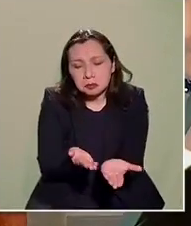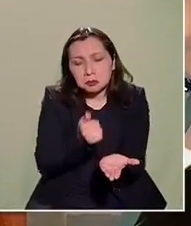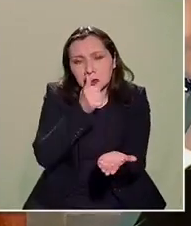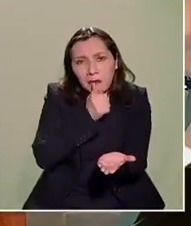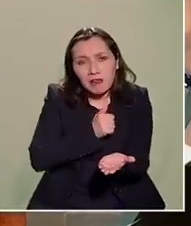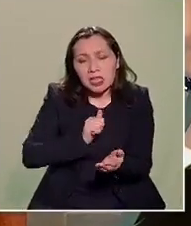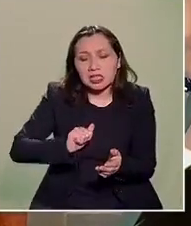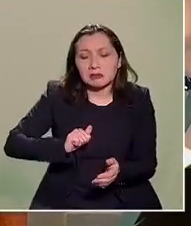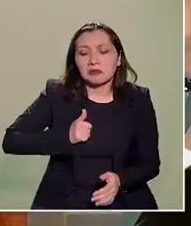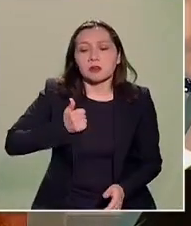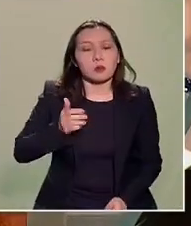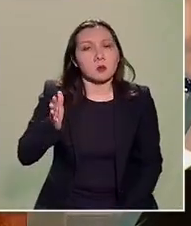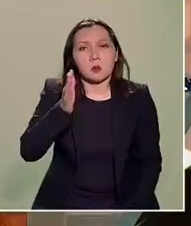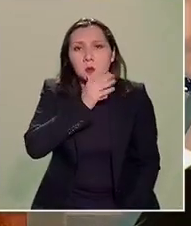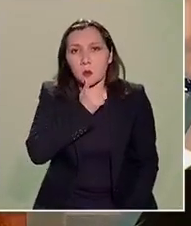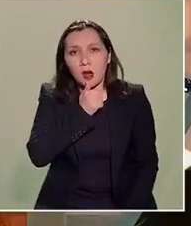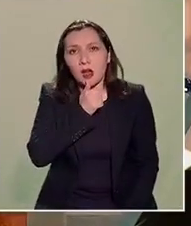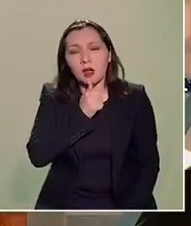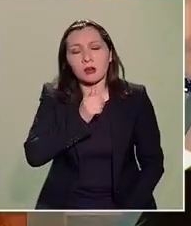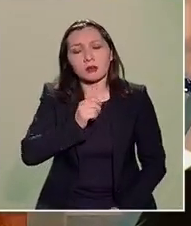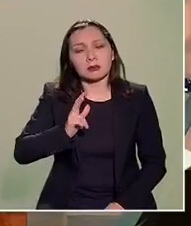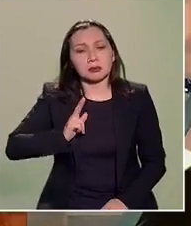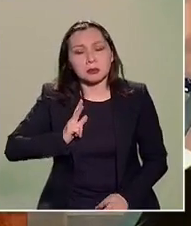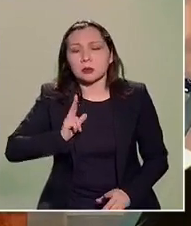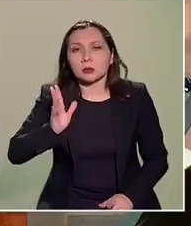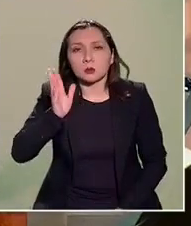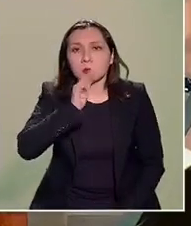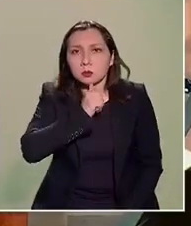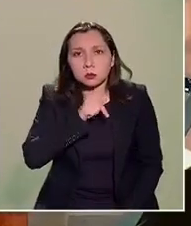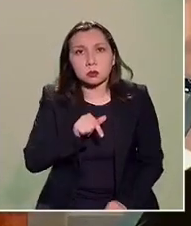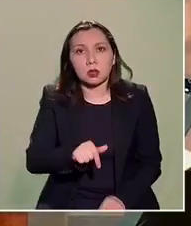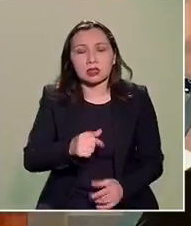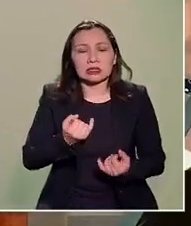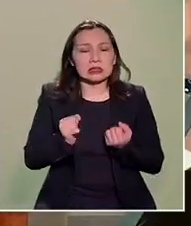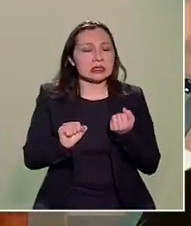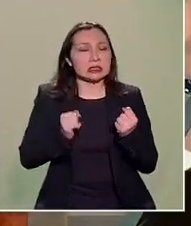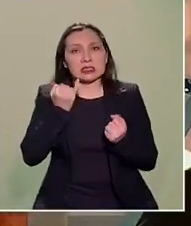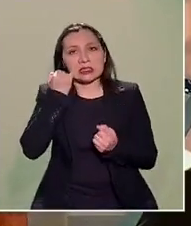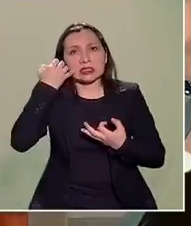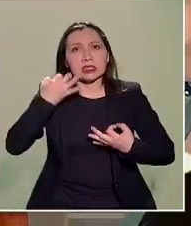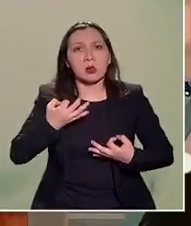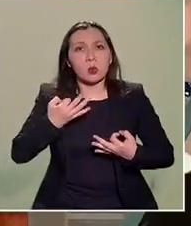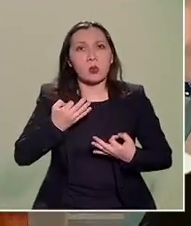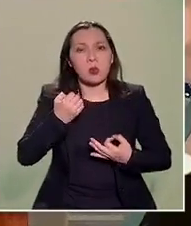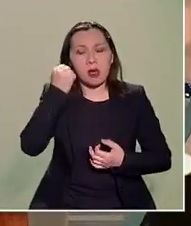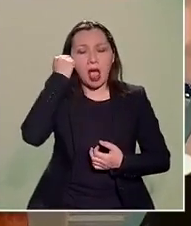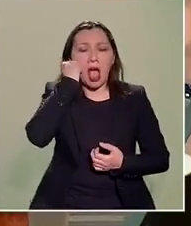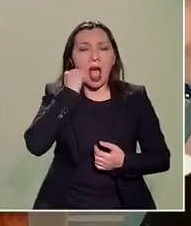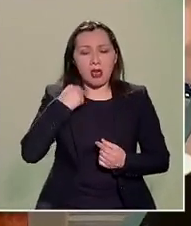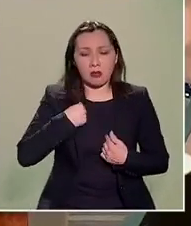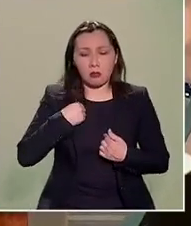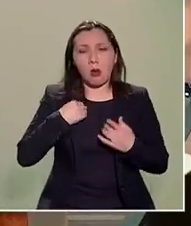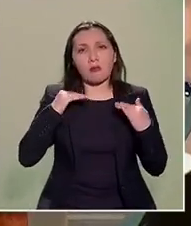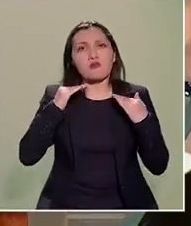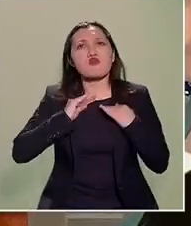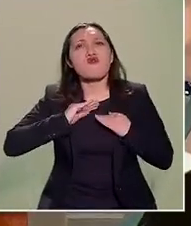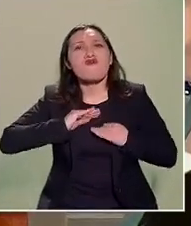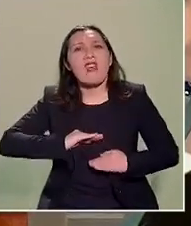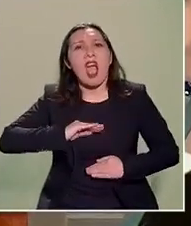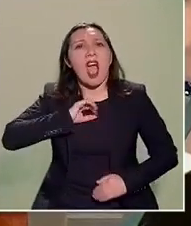falta de voluntad con falta de nobleza con la inseguridad y la estima propia baja